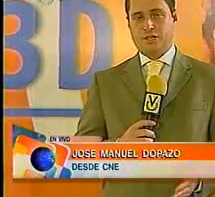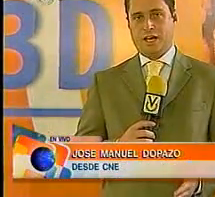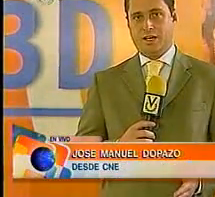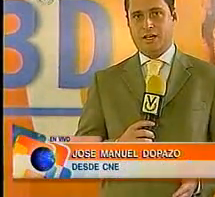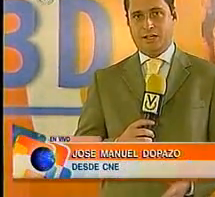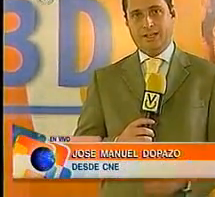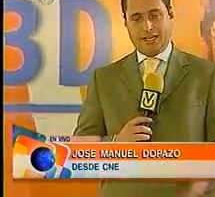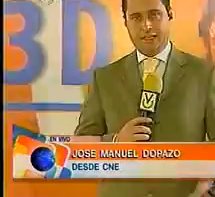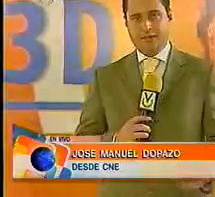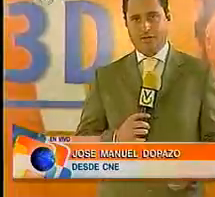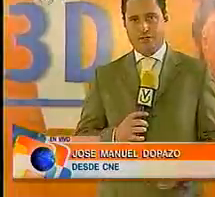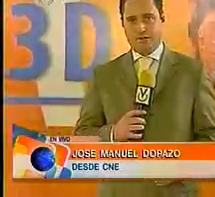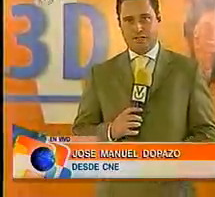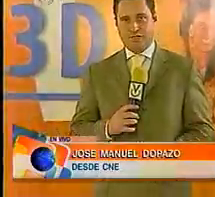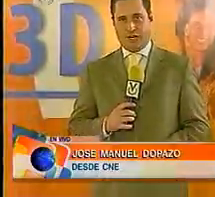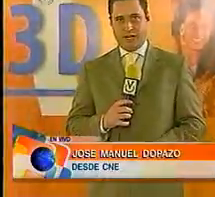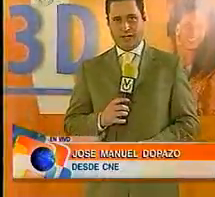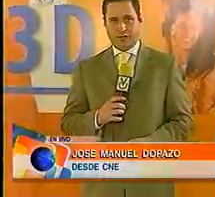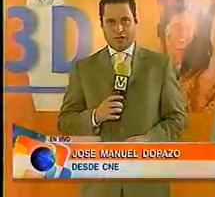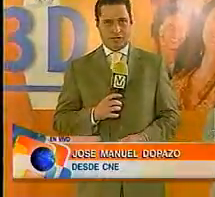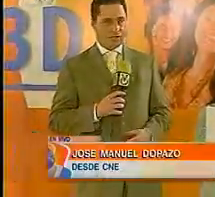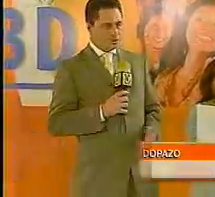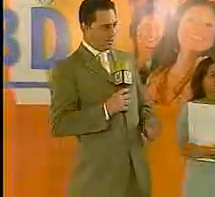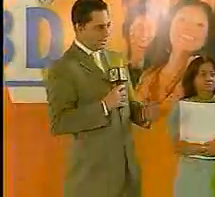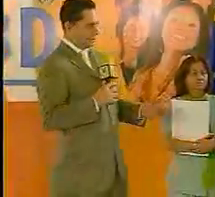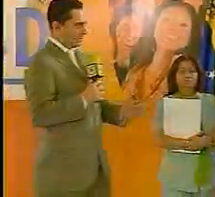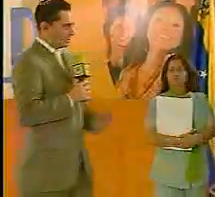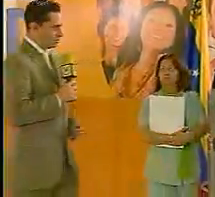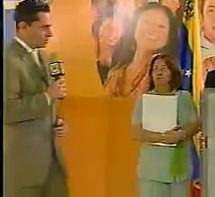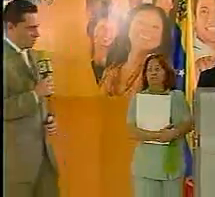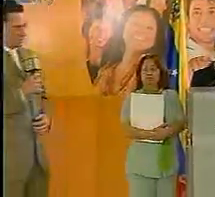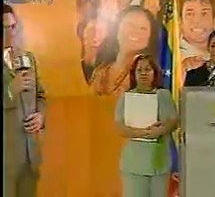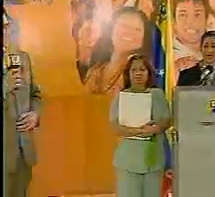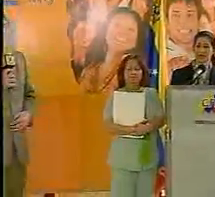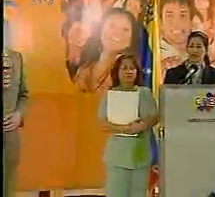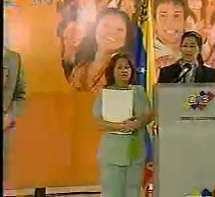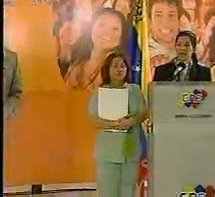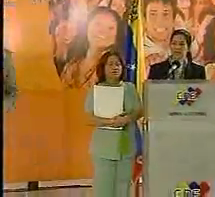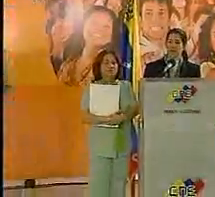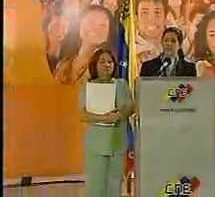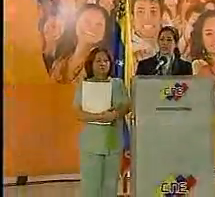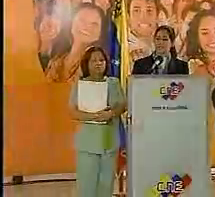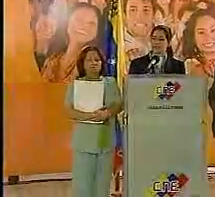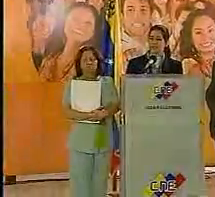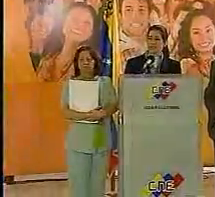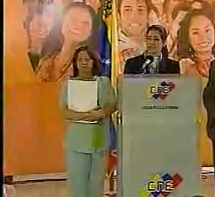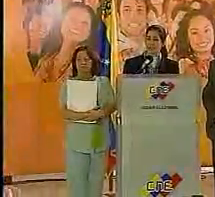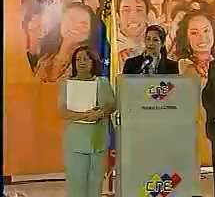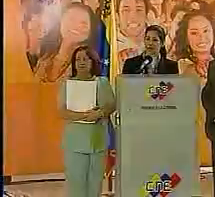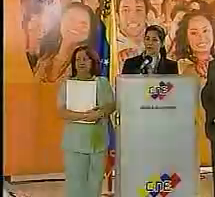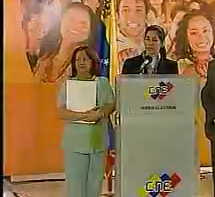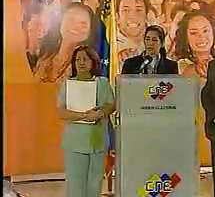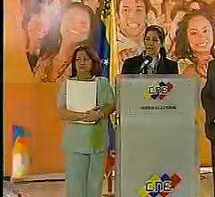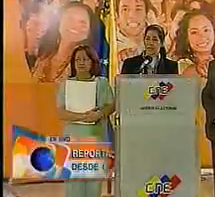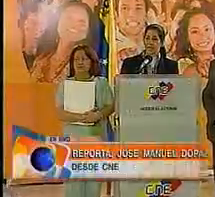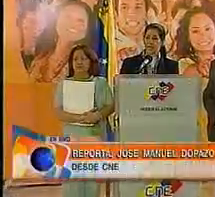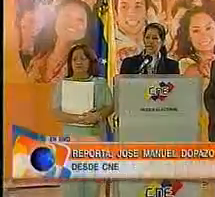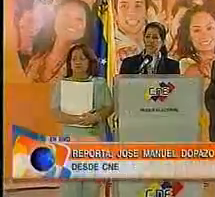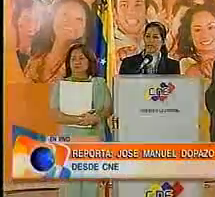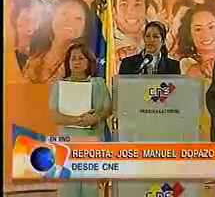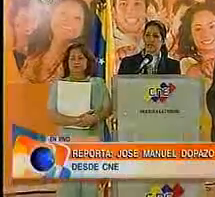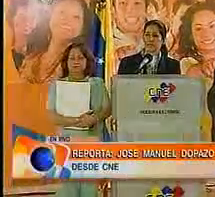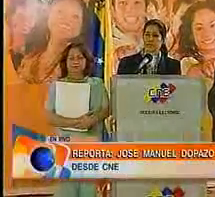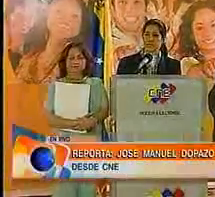Asamblea Nacional y la directiva del Consejo Nacional Electoral, donde en estos momentos se dispone a exponer las conclusiones de esta reunión la presidenta de la